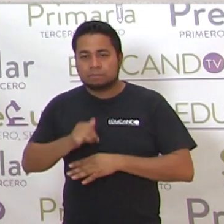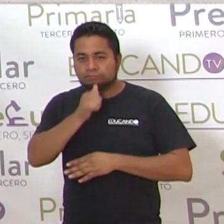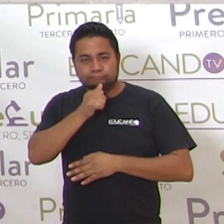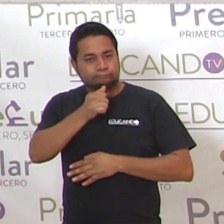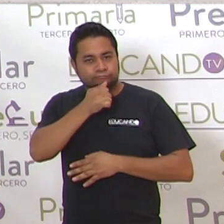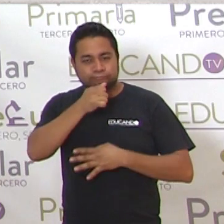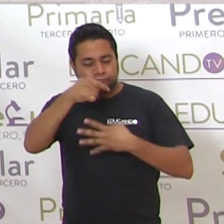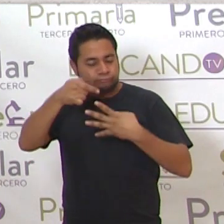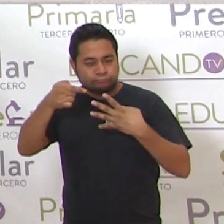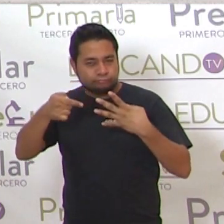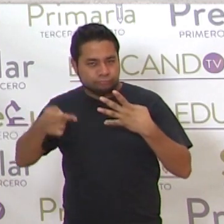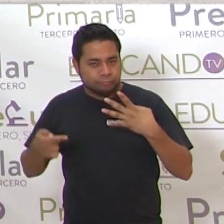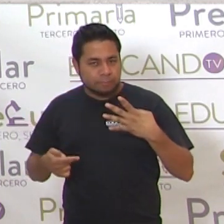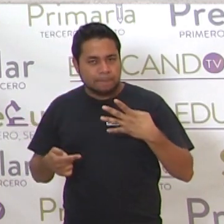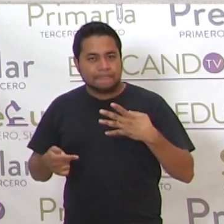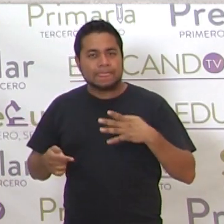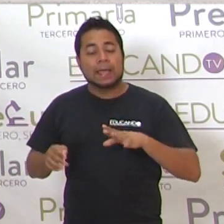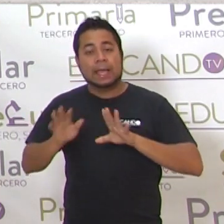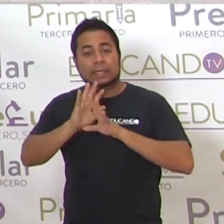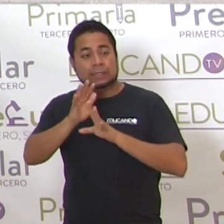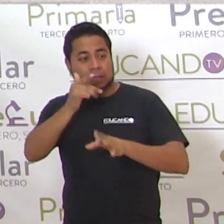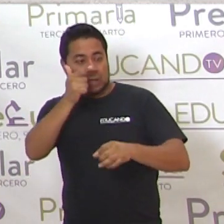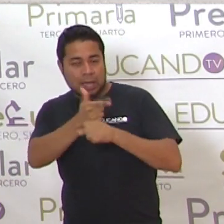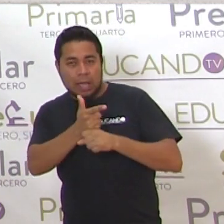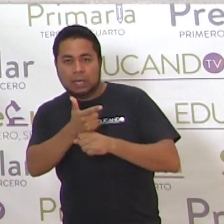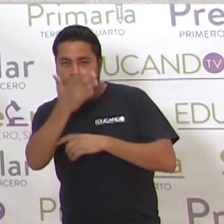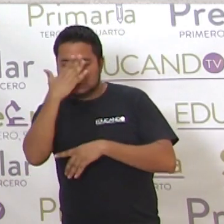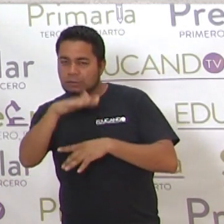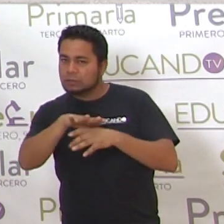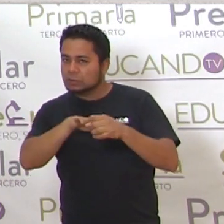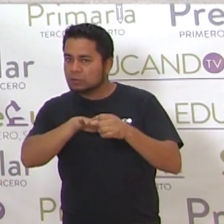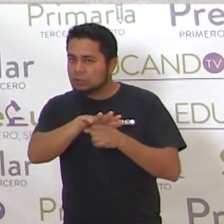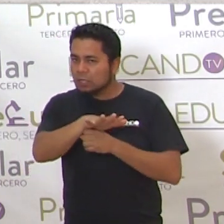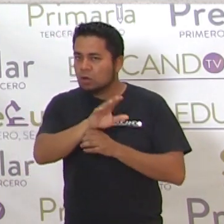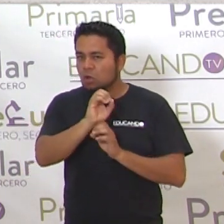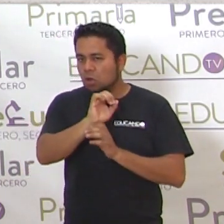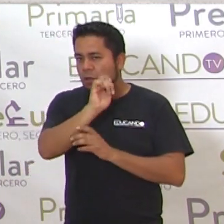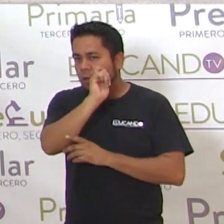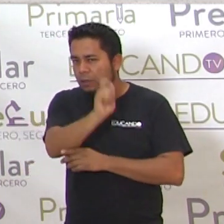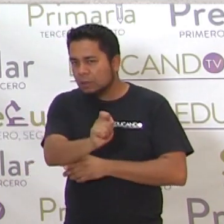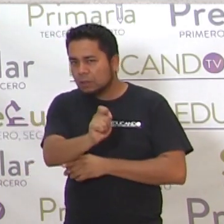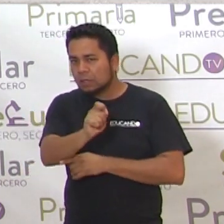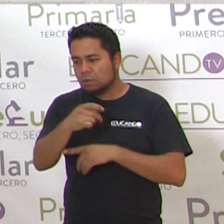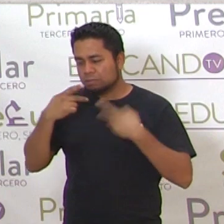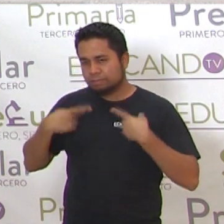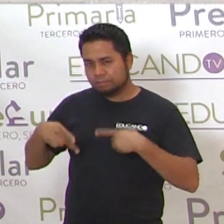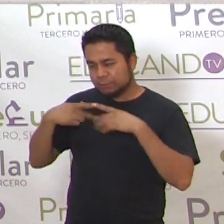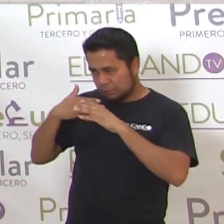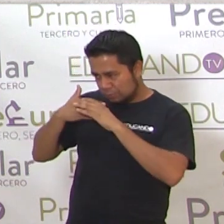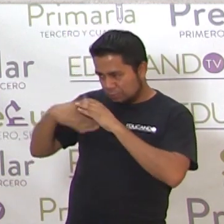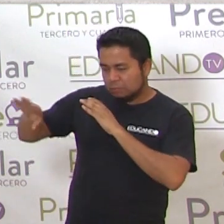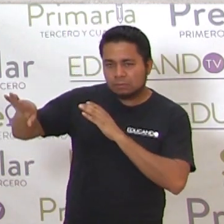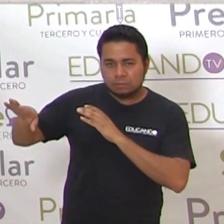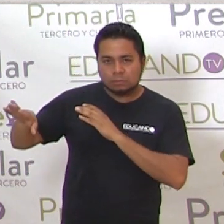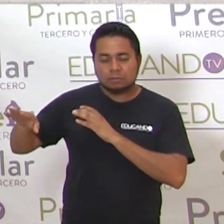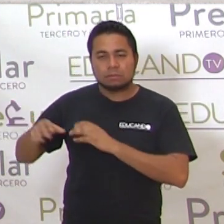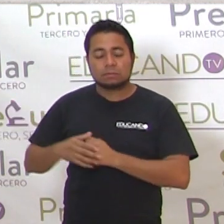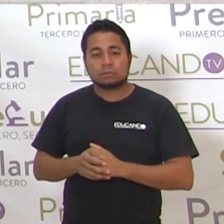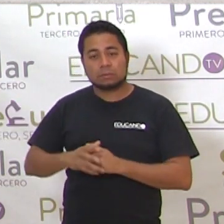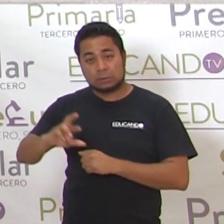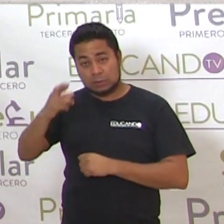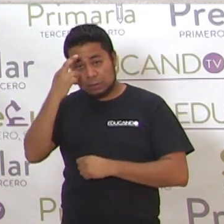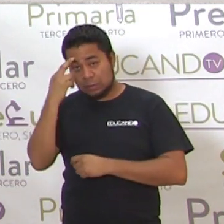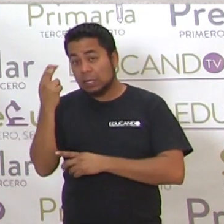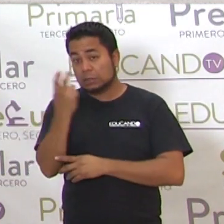ya reconocimos lo que es el destinatario del correo recuerdas